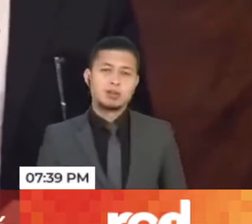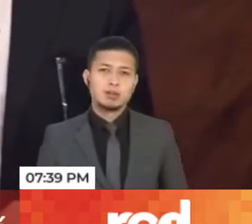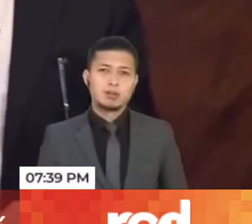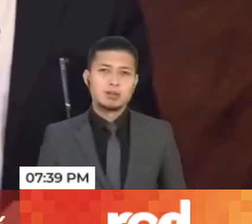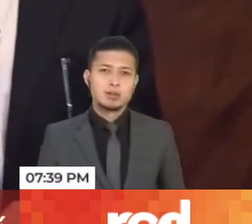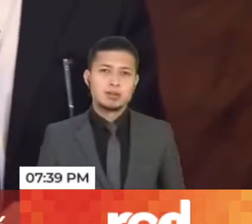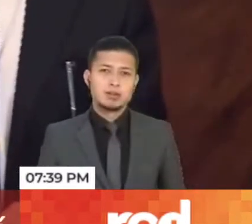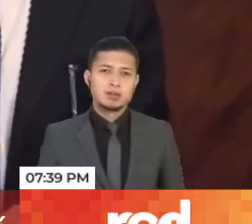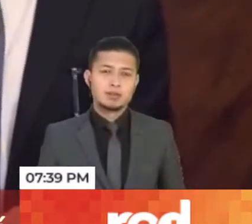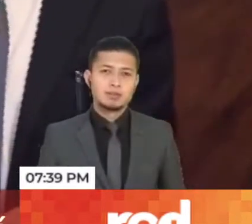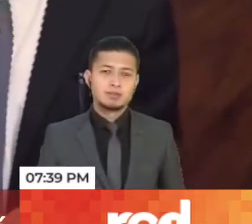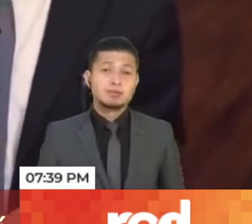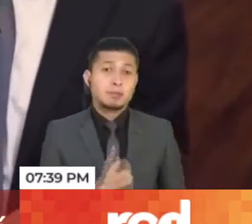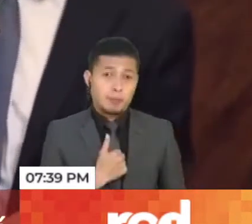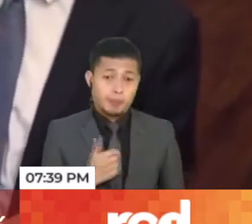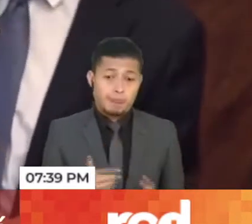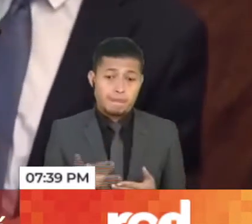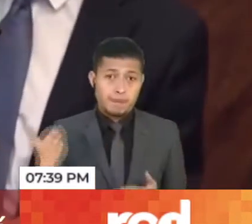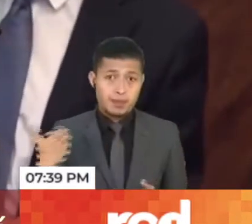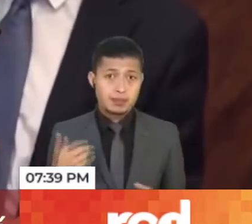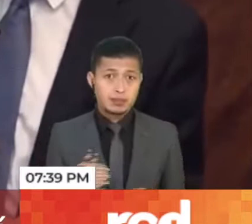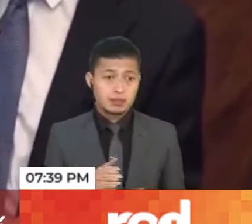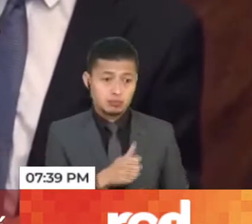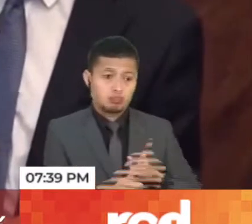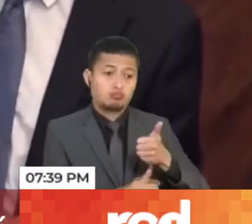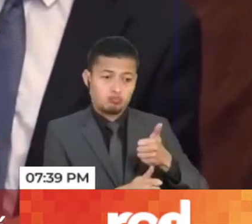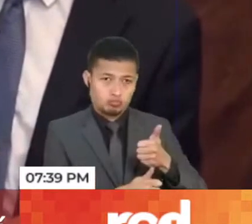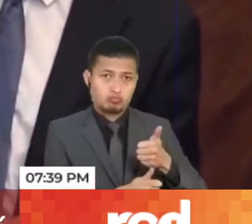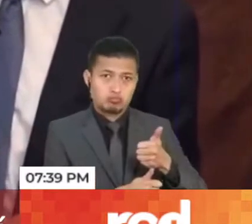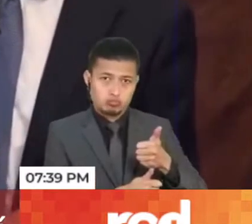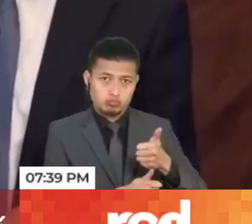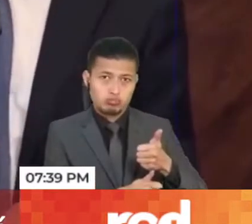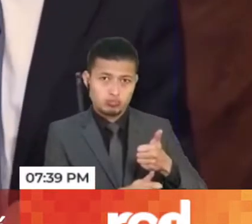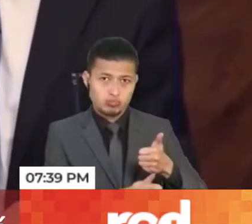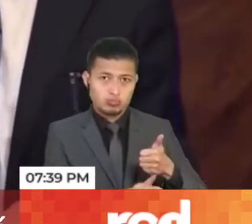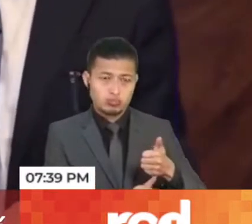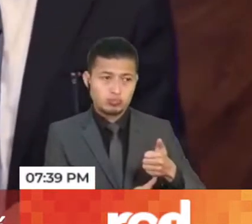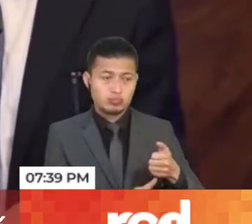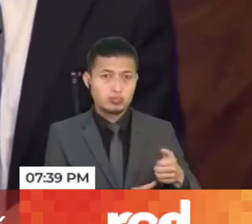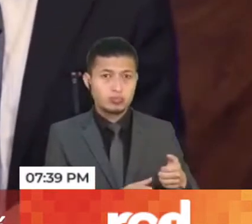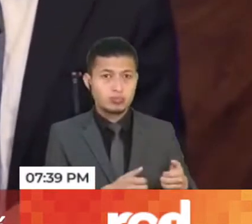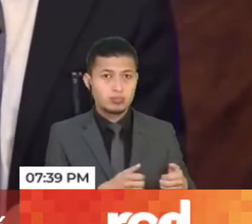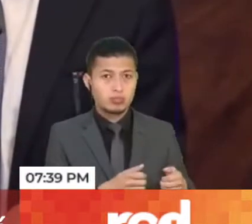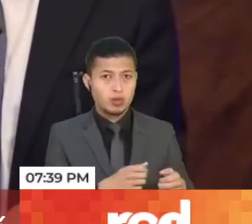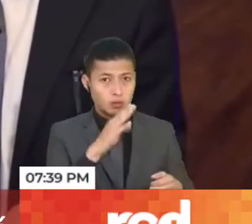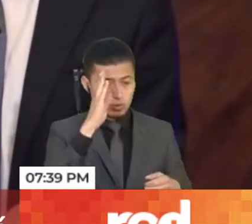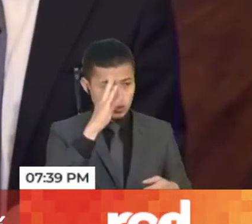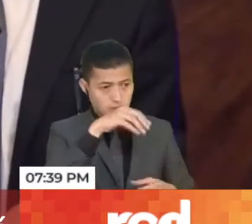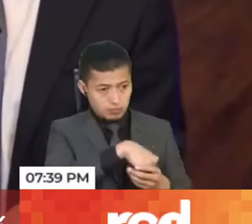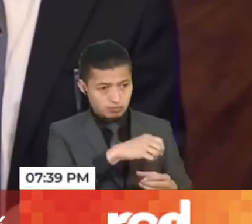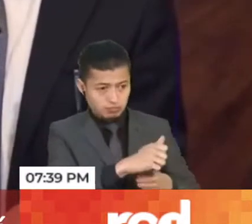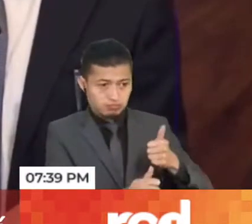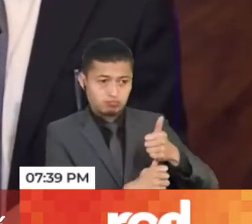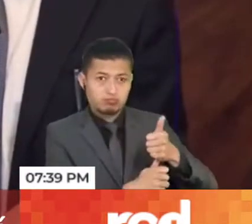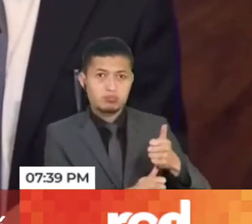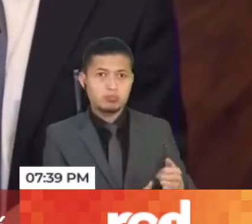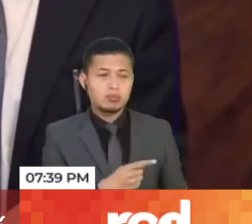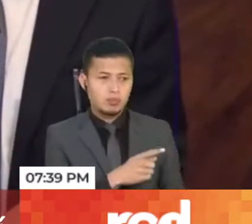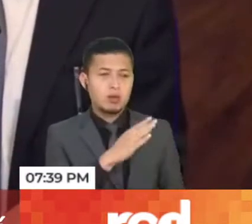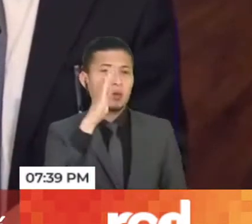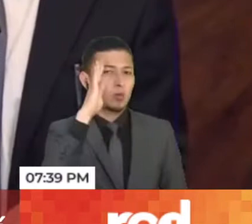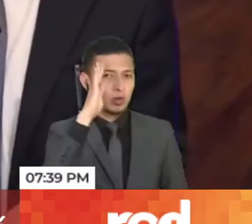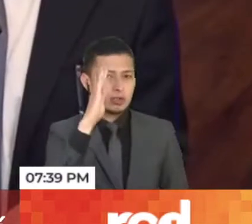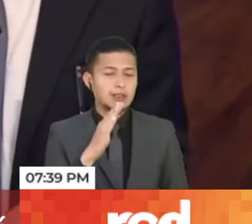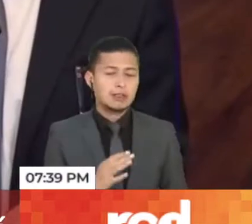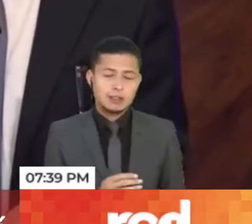he sido su alterno de él cómo decidió subalterno de la policía a la policía la quiero